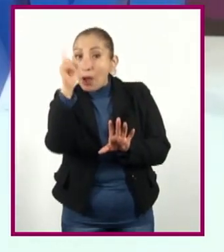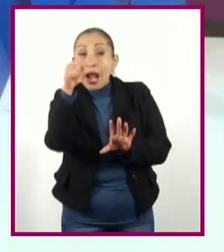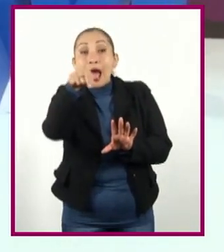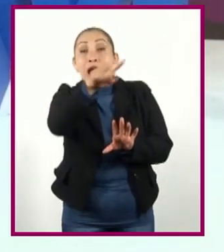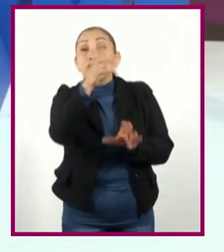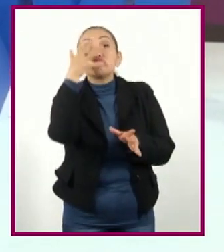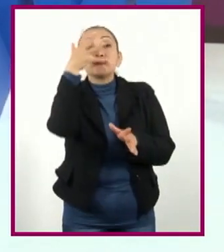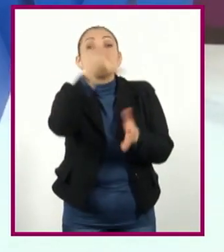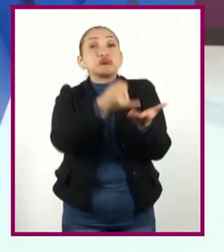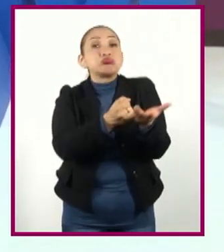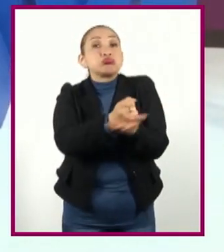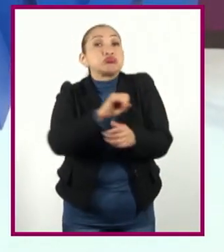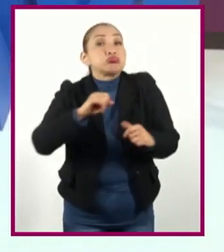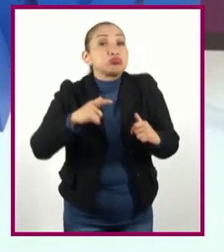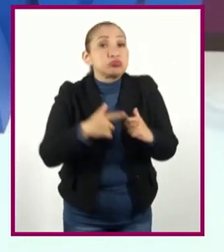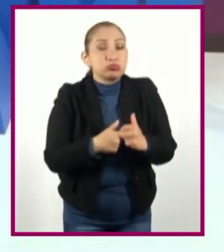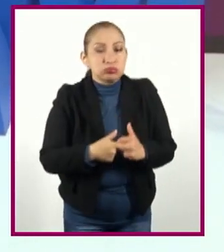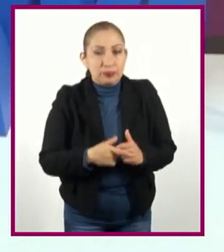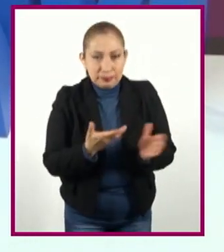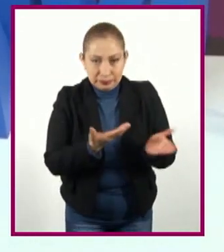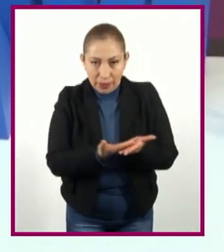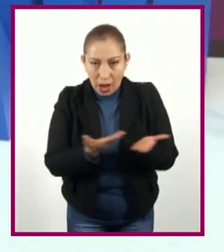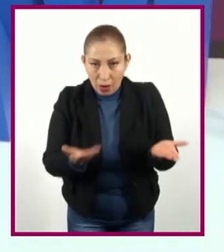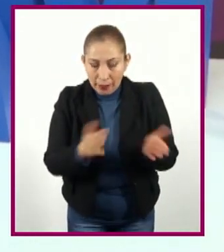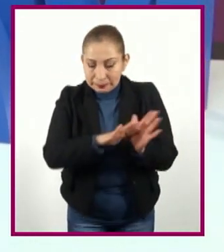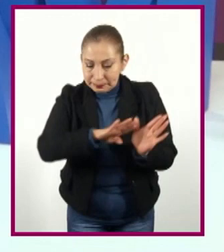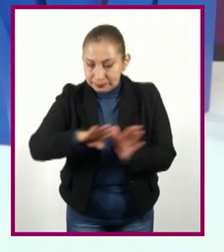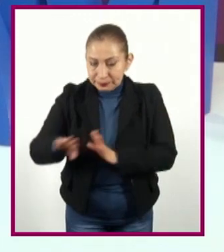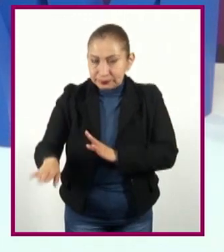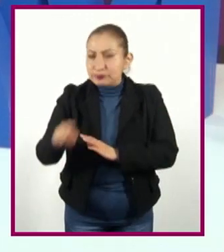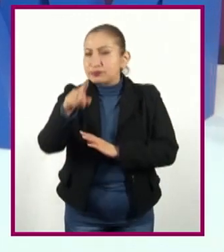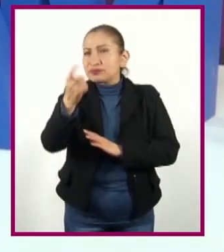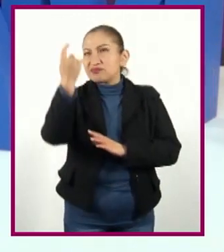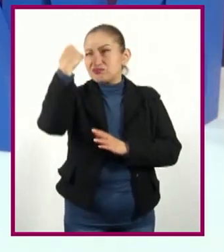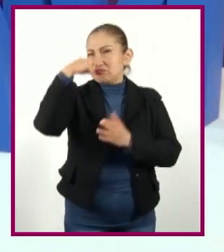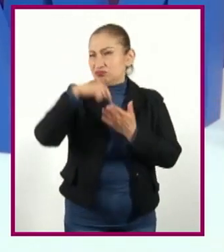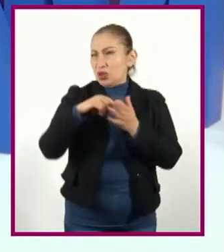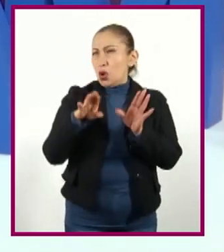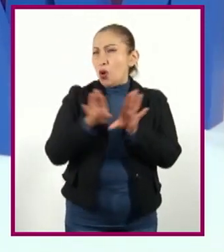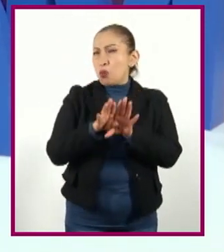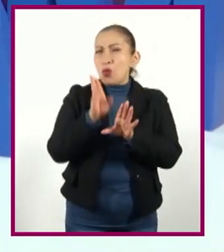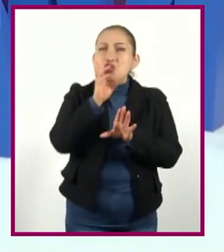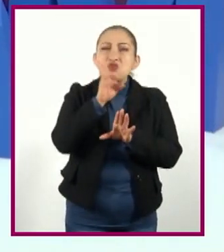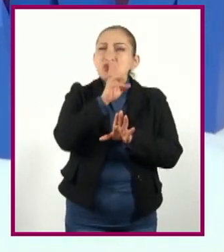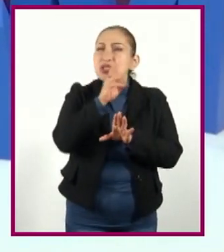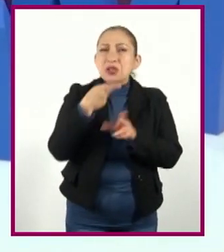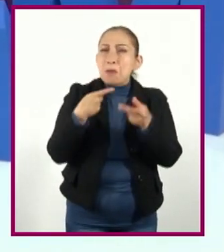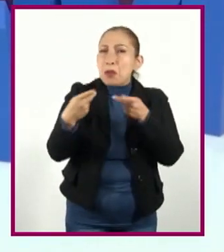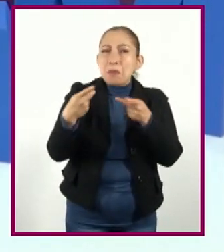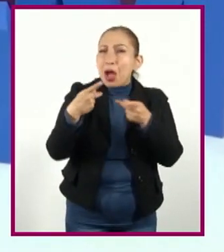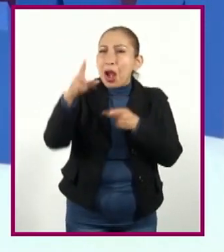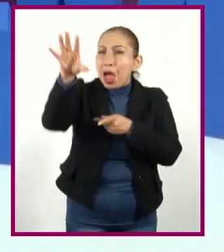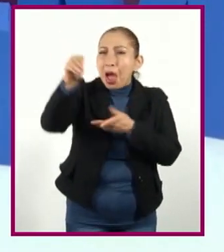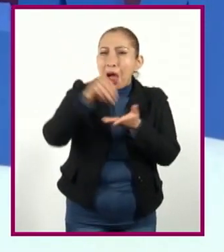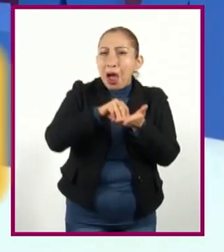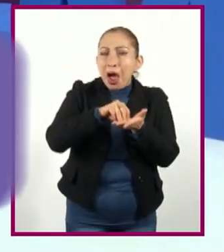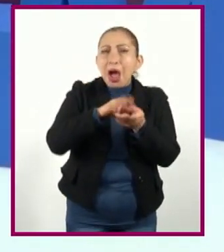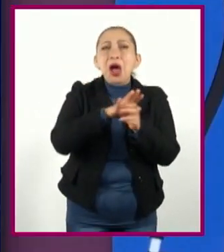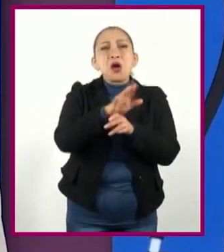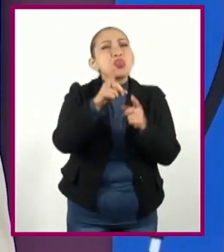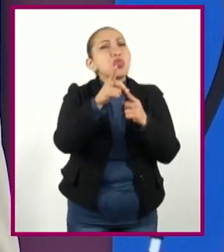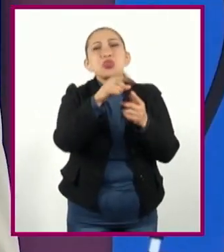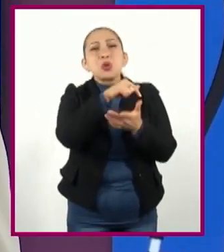decisiones. Ahora bien, se preguntarán, ¿cómo se obtienen las noticias? ¿Cuáles son las fuentes de